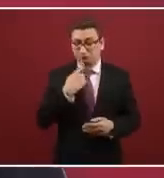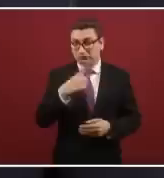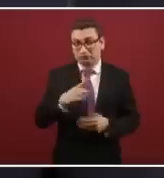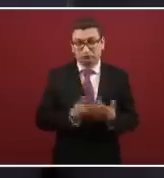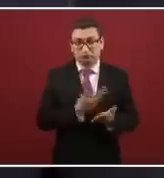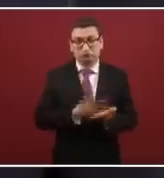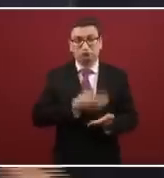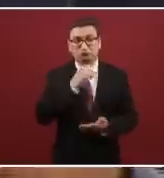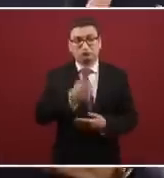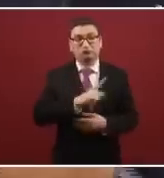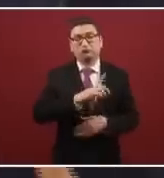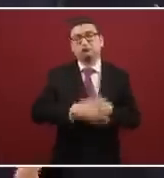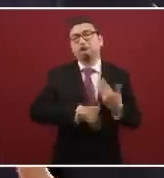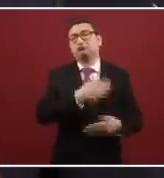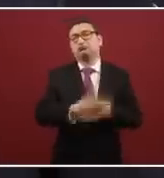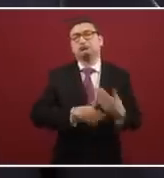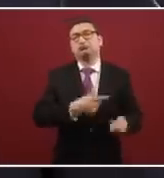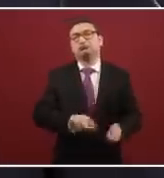nosotros íbamos a heredar